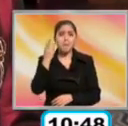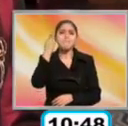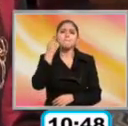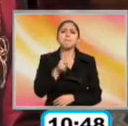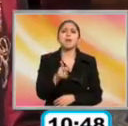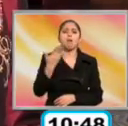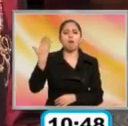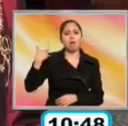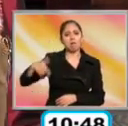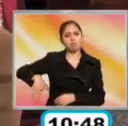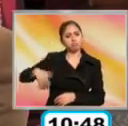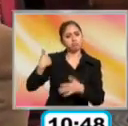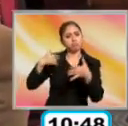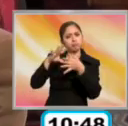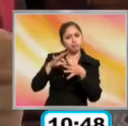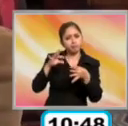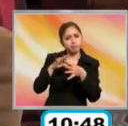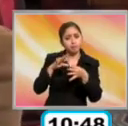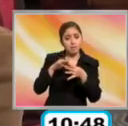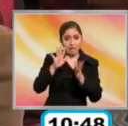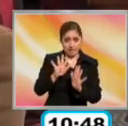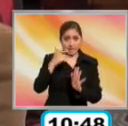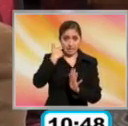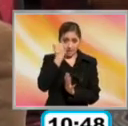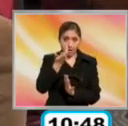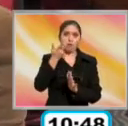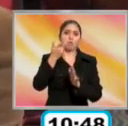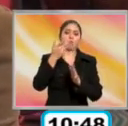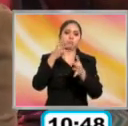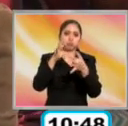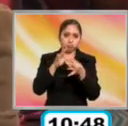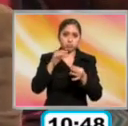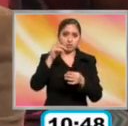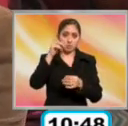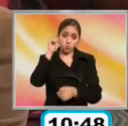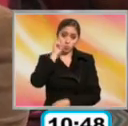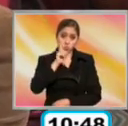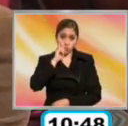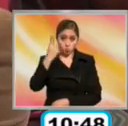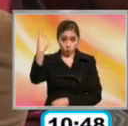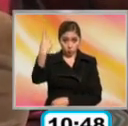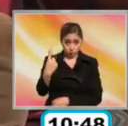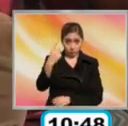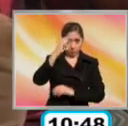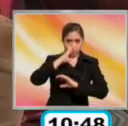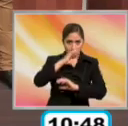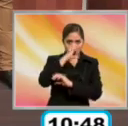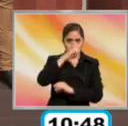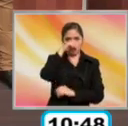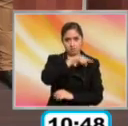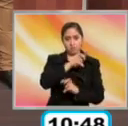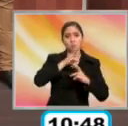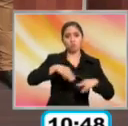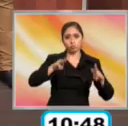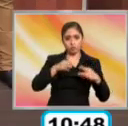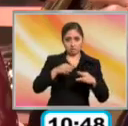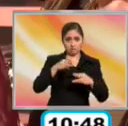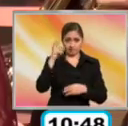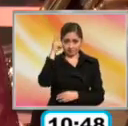algo. Es importante recalcar que tal vez es difícil para una mujer estar dentro de este género musical.